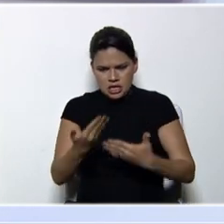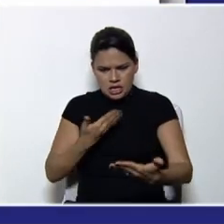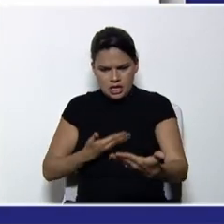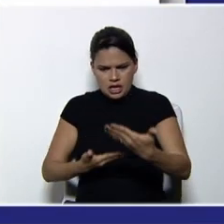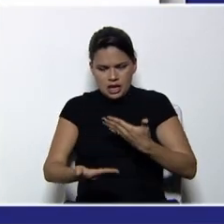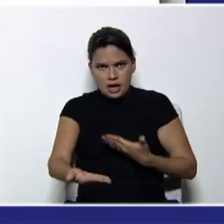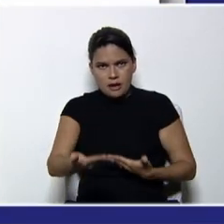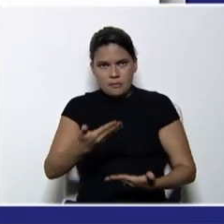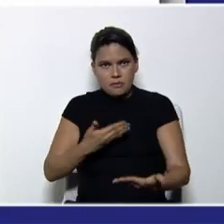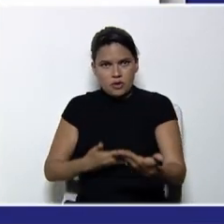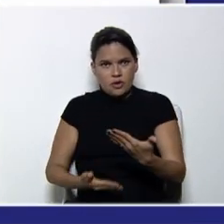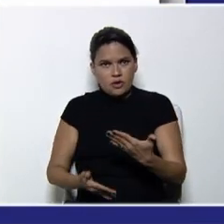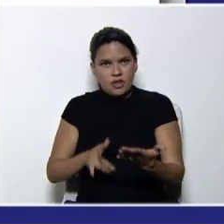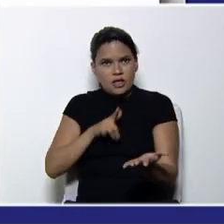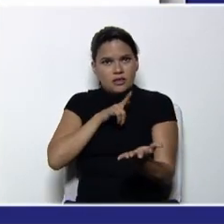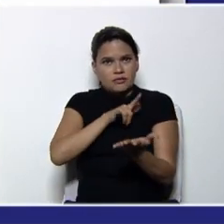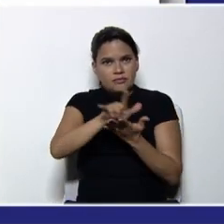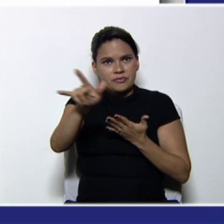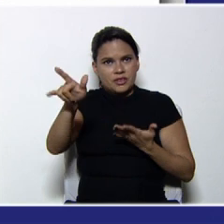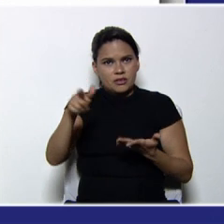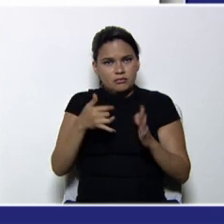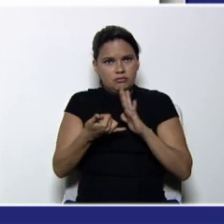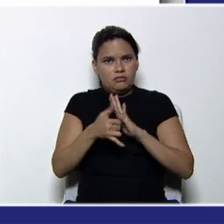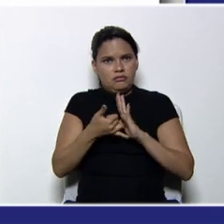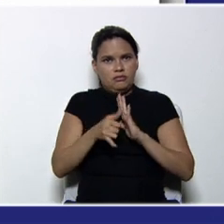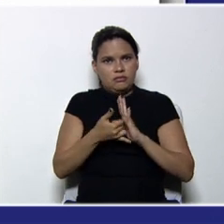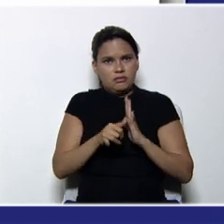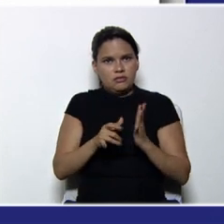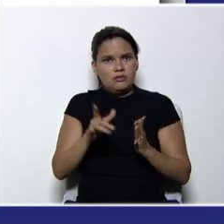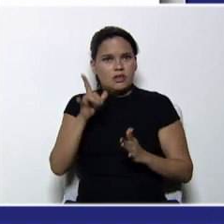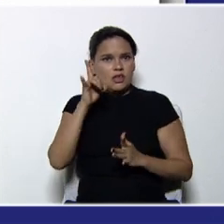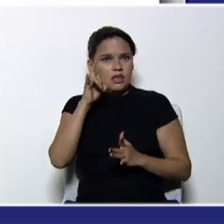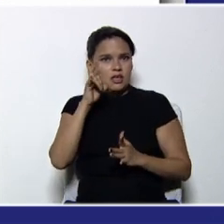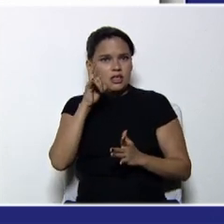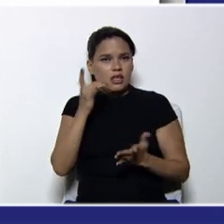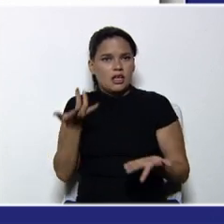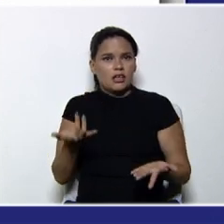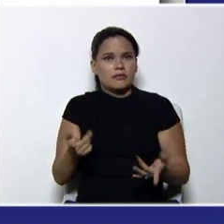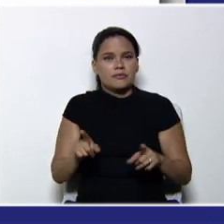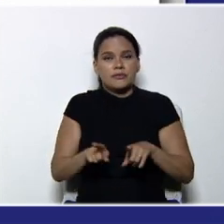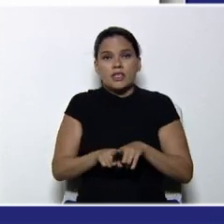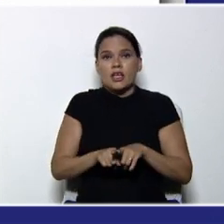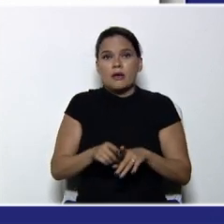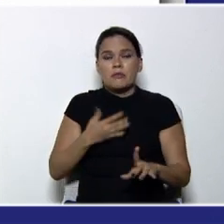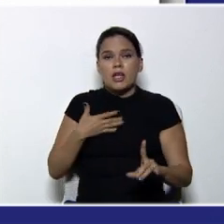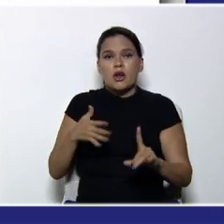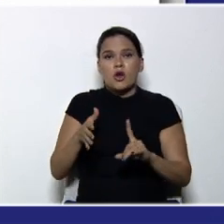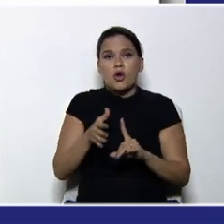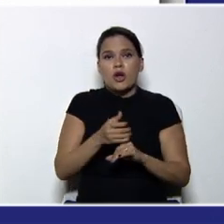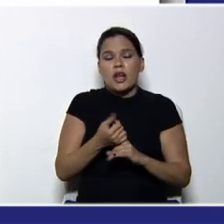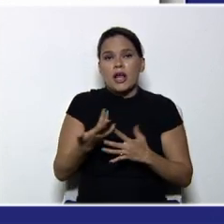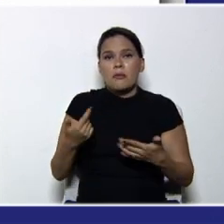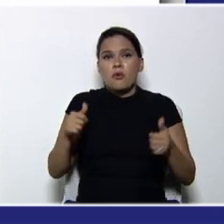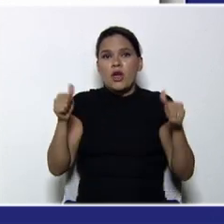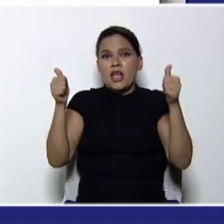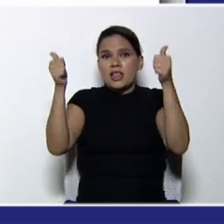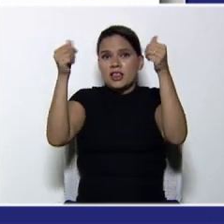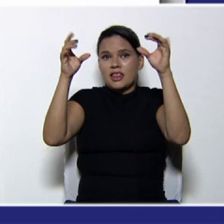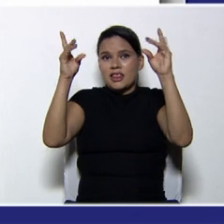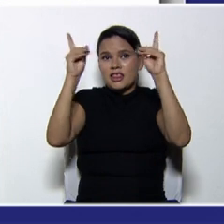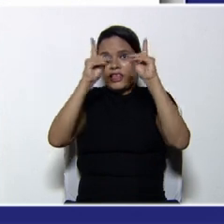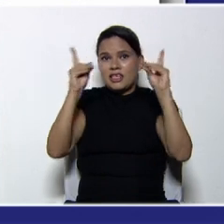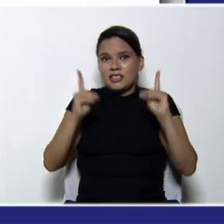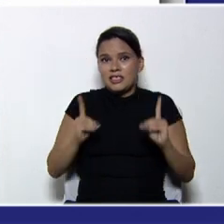del grupo de Telegram, de WhatsApp, Instagram. Además de eso, logramos el diseño y ejecución